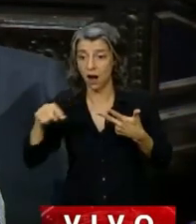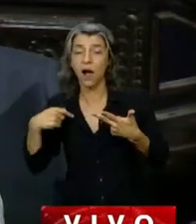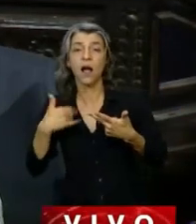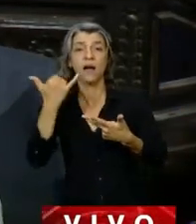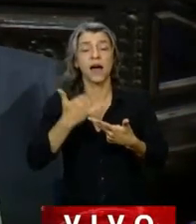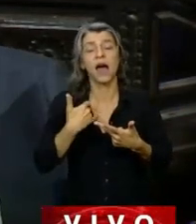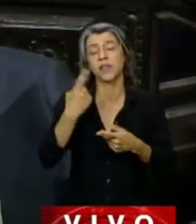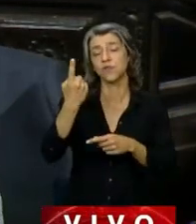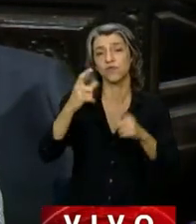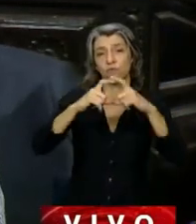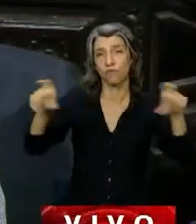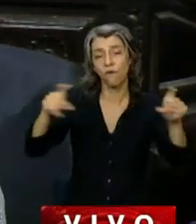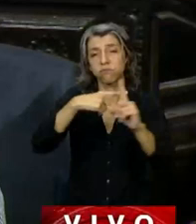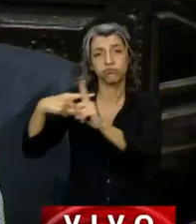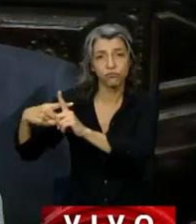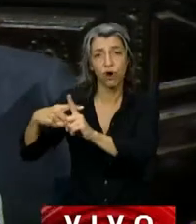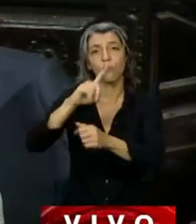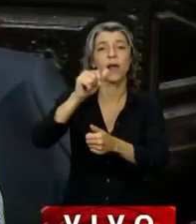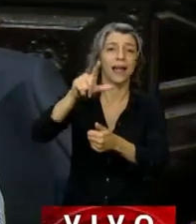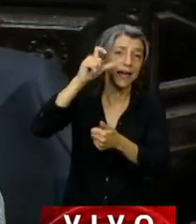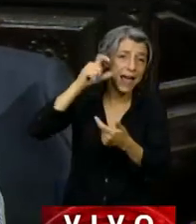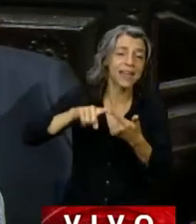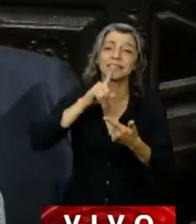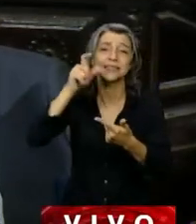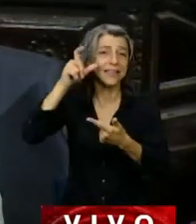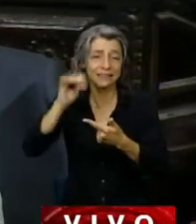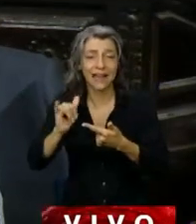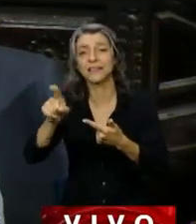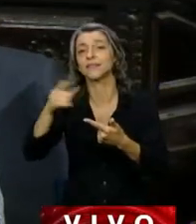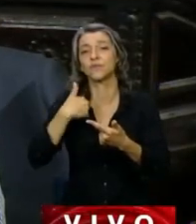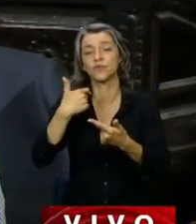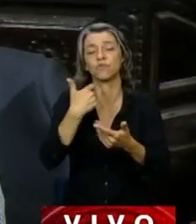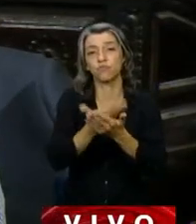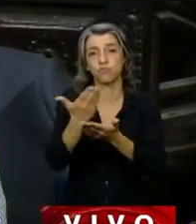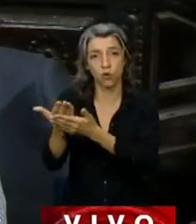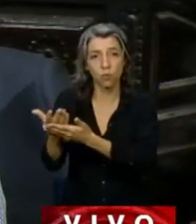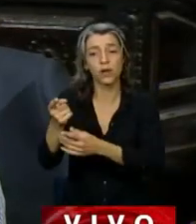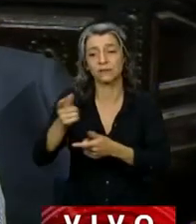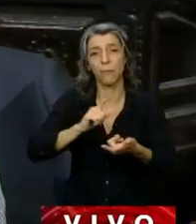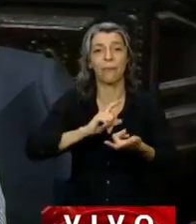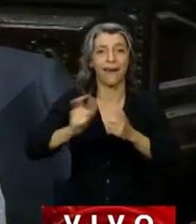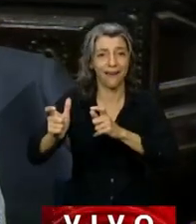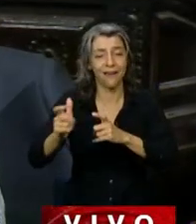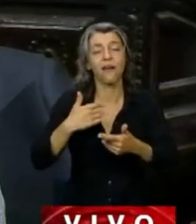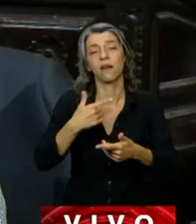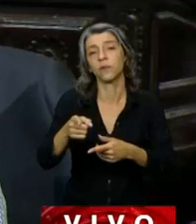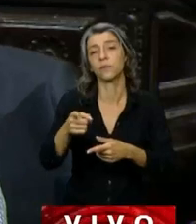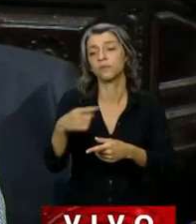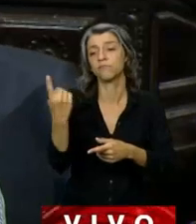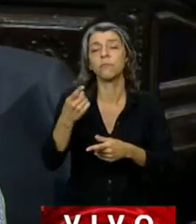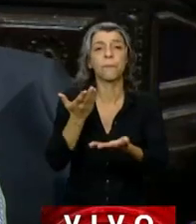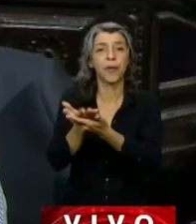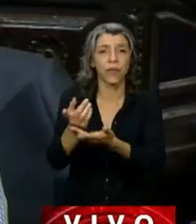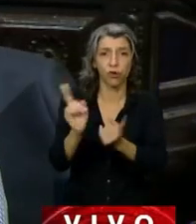propusieron Martín Tetaz, Alejandro Cacase y otros diputados, para que esa diferencia tenga que ser o que tenga que pasar por el